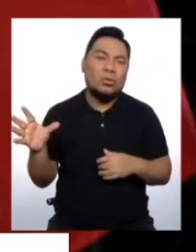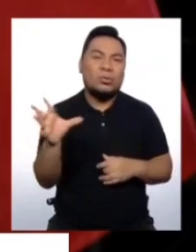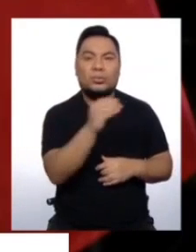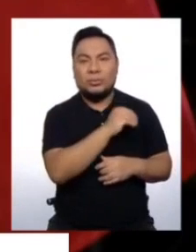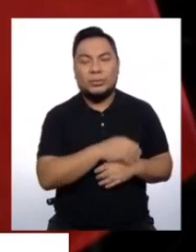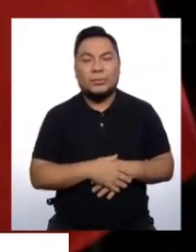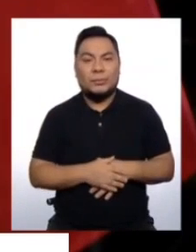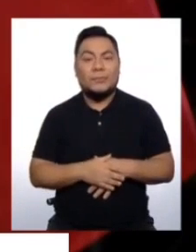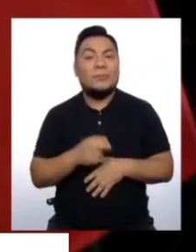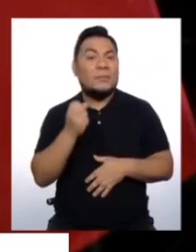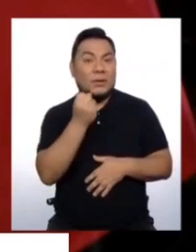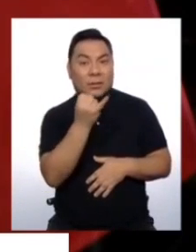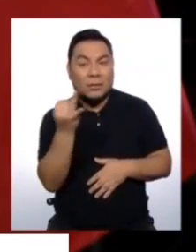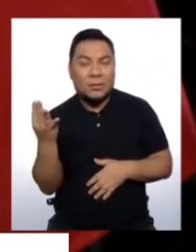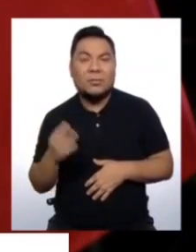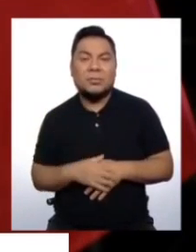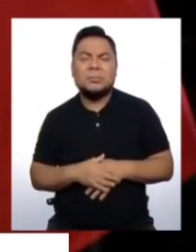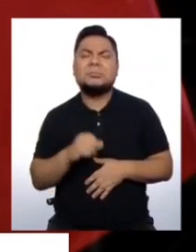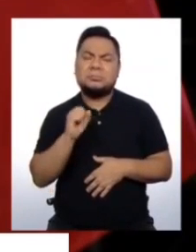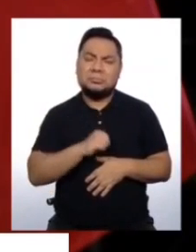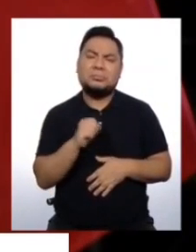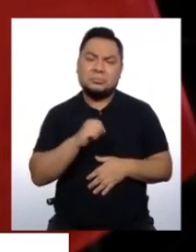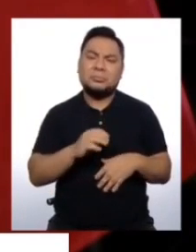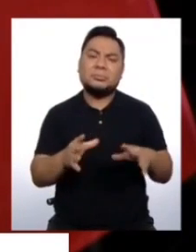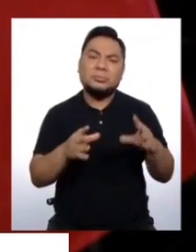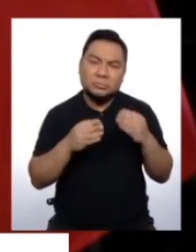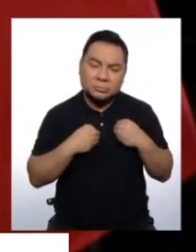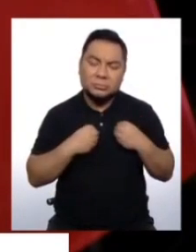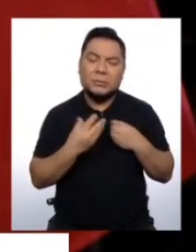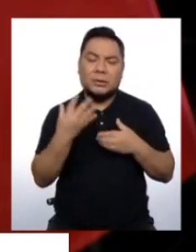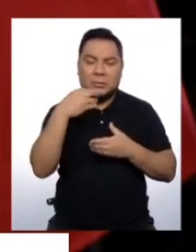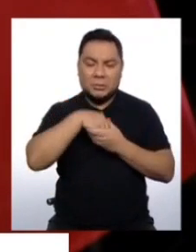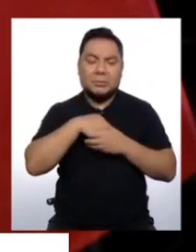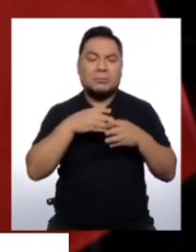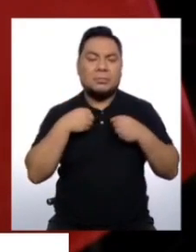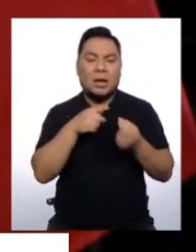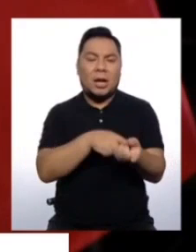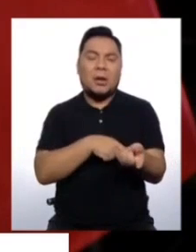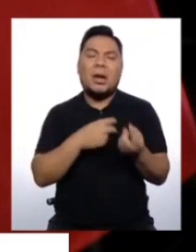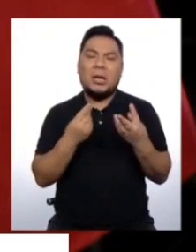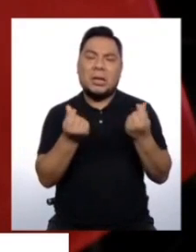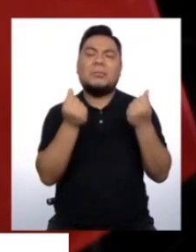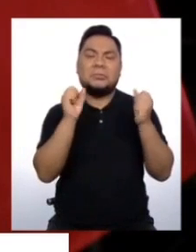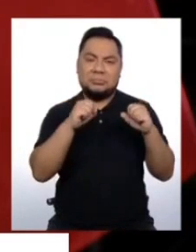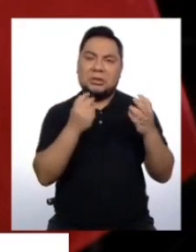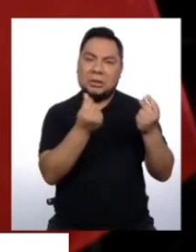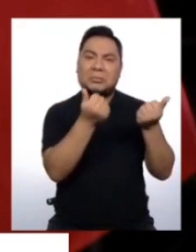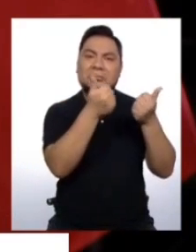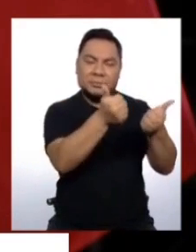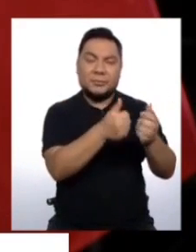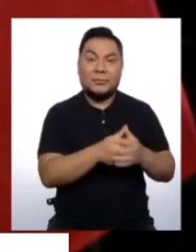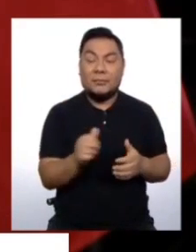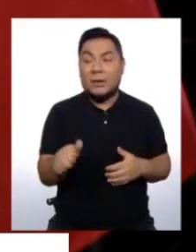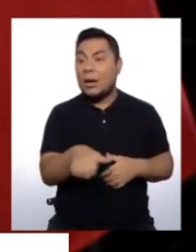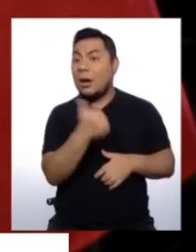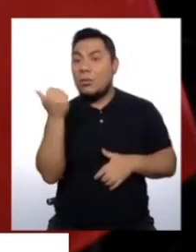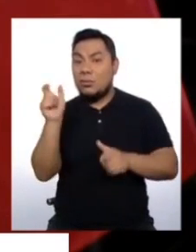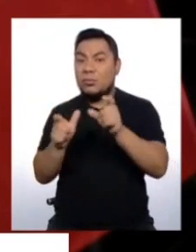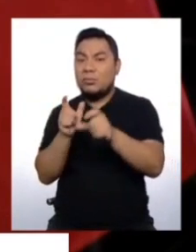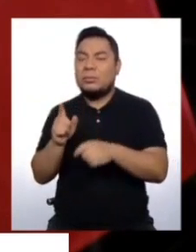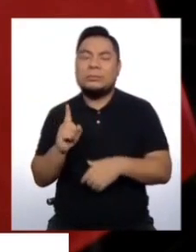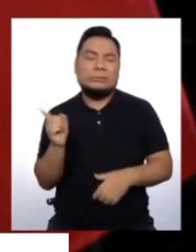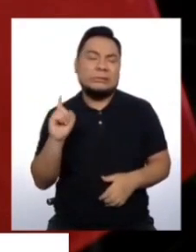Algunos lo aceptan y lo asimilan de manera rápida, a otros les